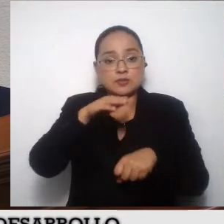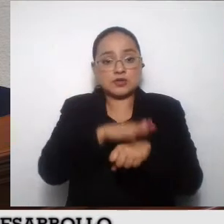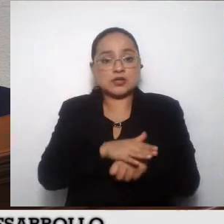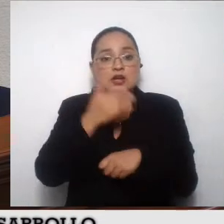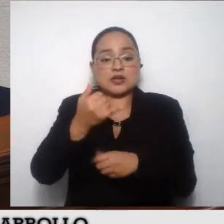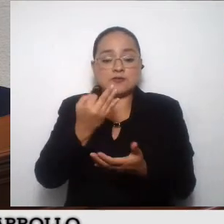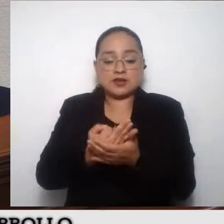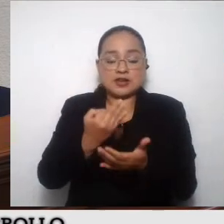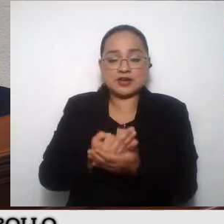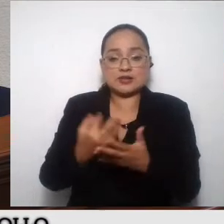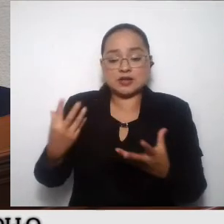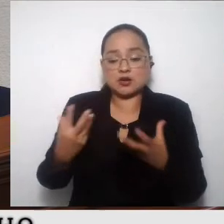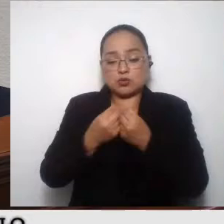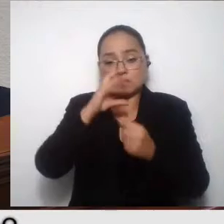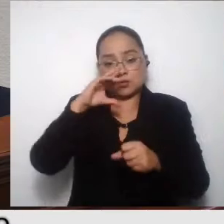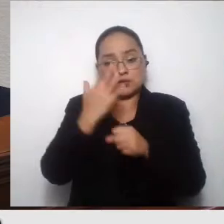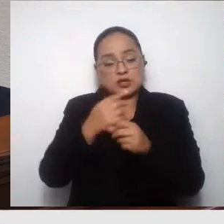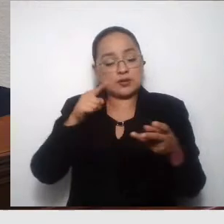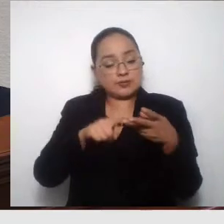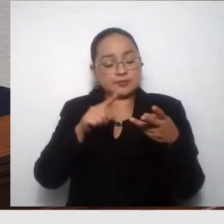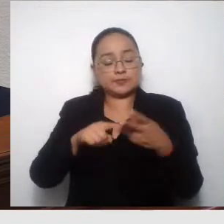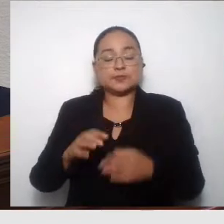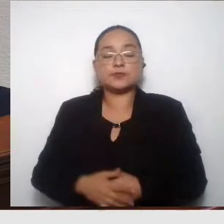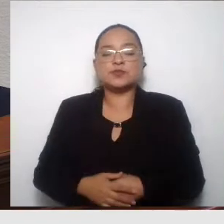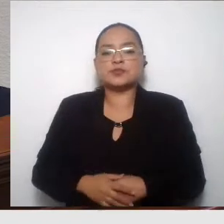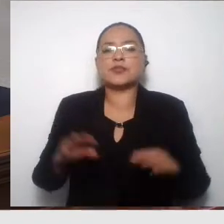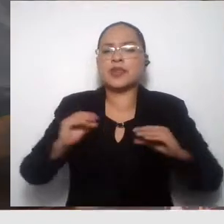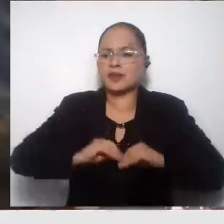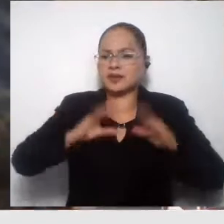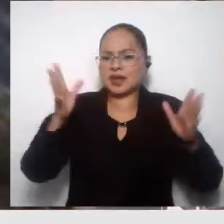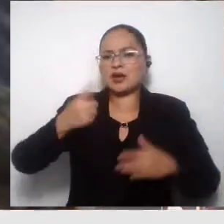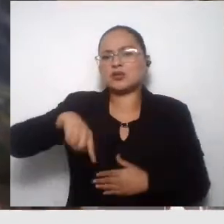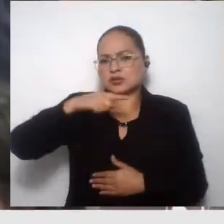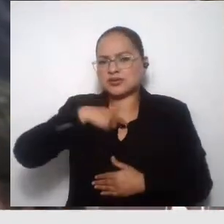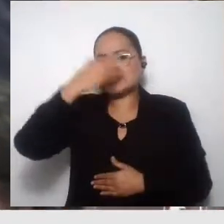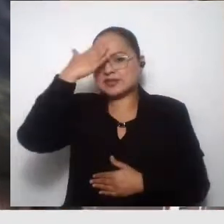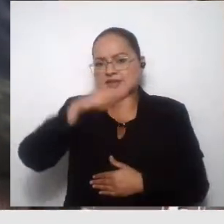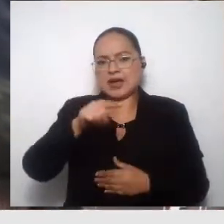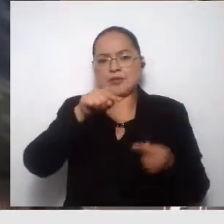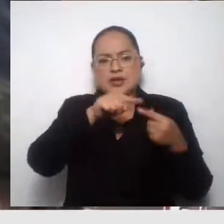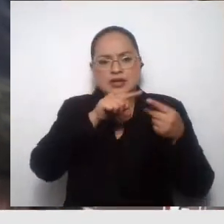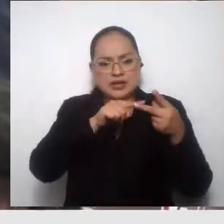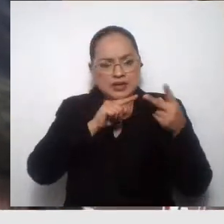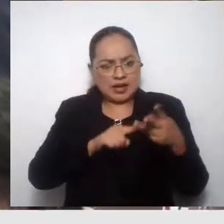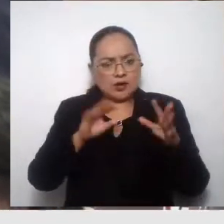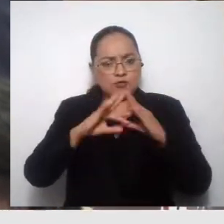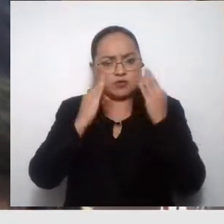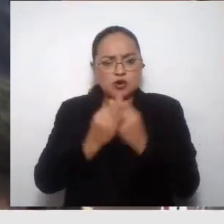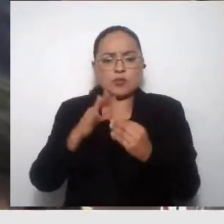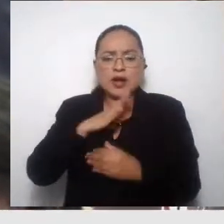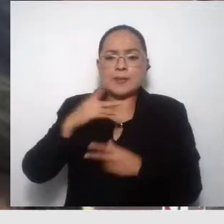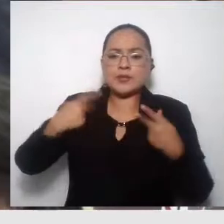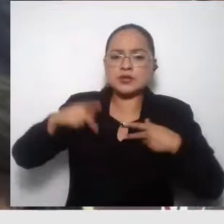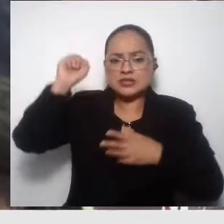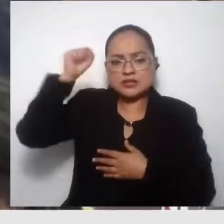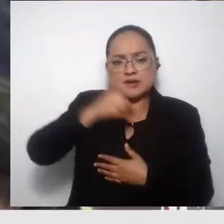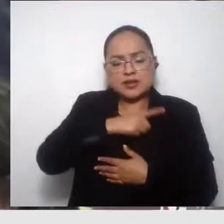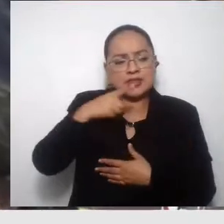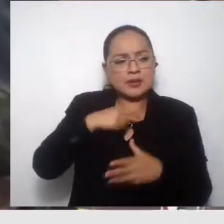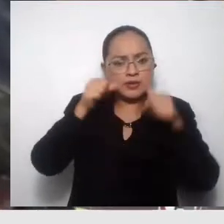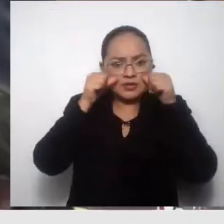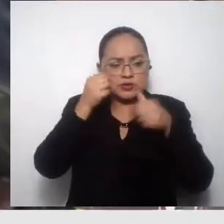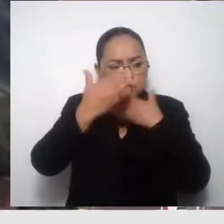Finanza. Sin duda, esquema que le permitirá a los sinaloenses darle seguimiento a las propuestas